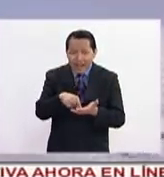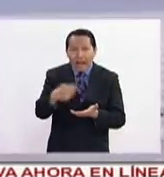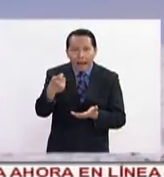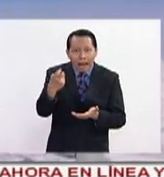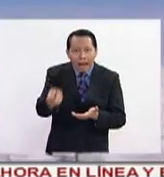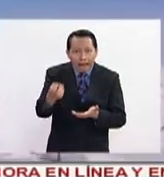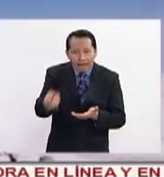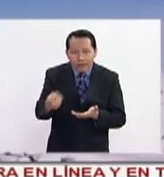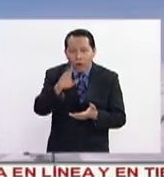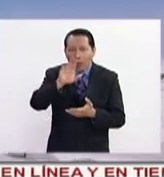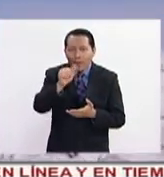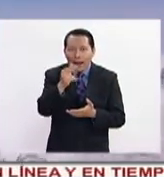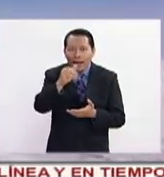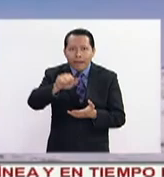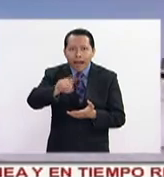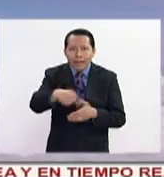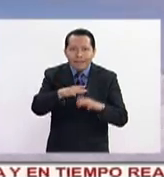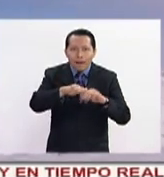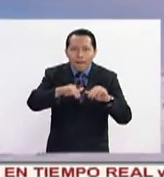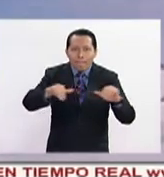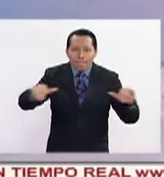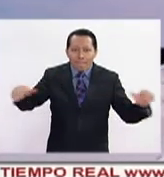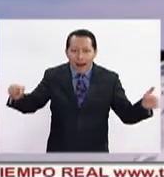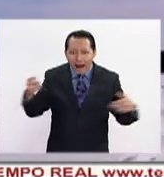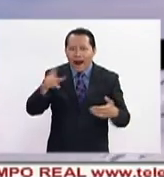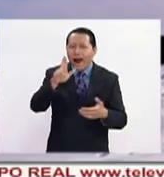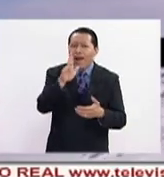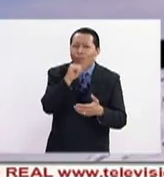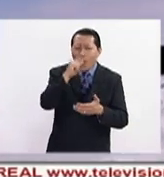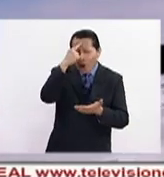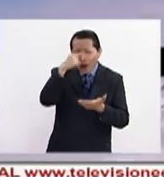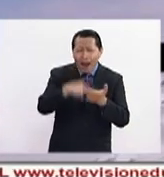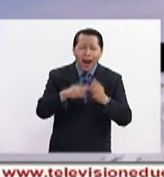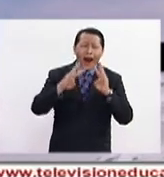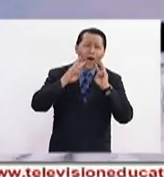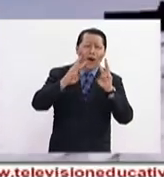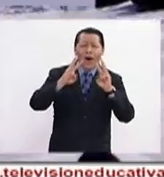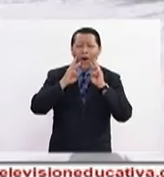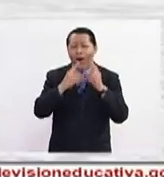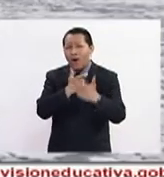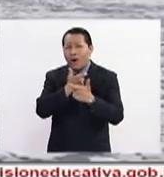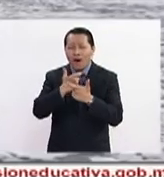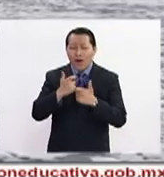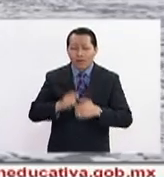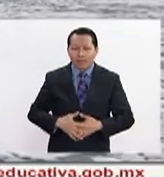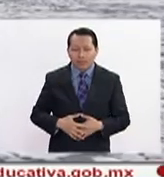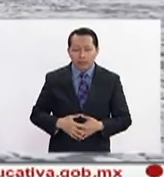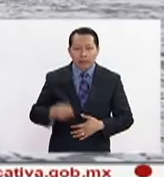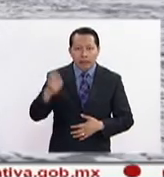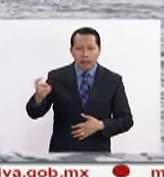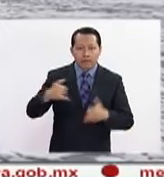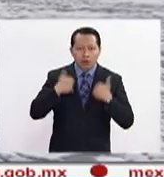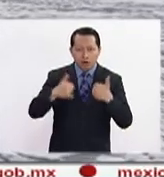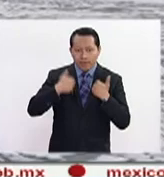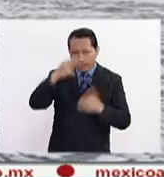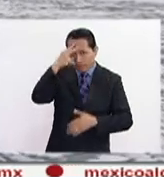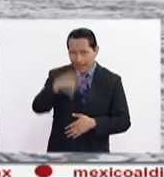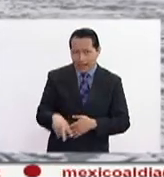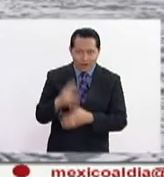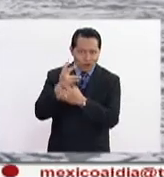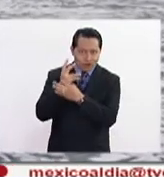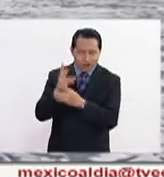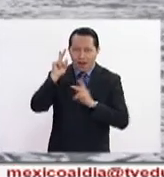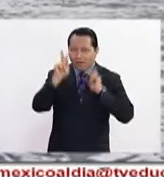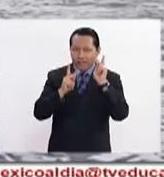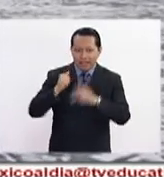bahía! ¡Es el mar! ¡No puedo creerlo! ¡What! Este joven mexicano ha explorado Canadá